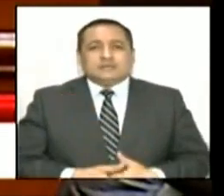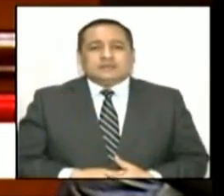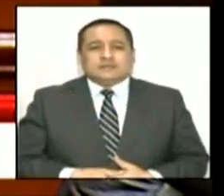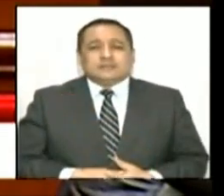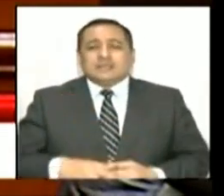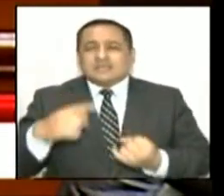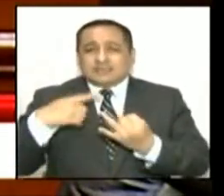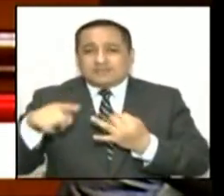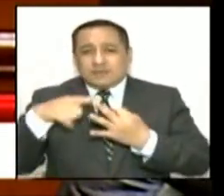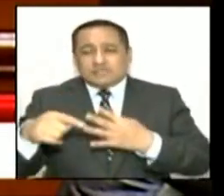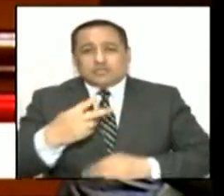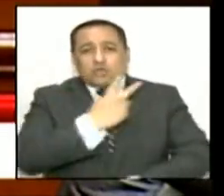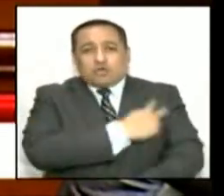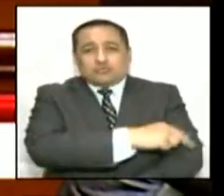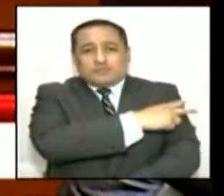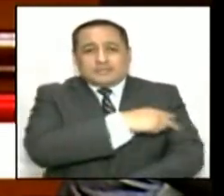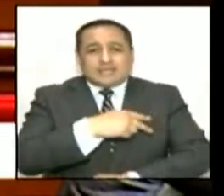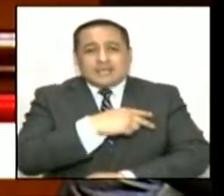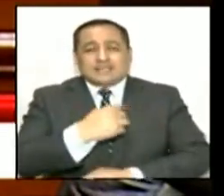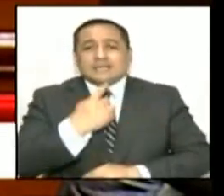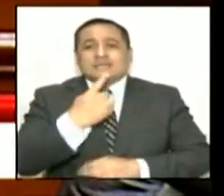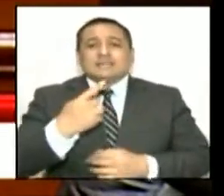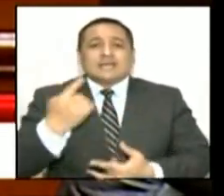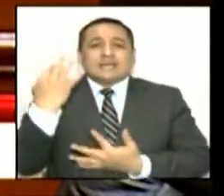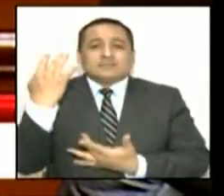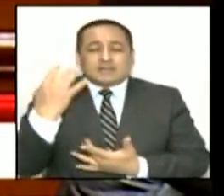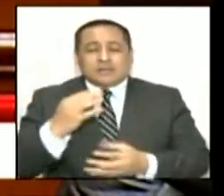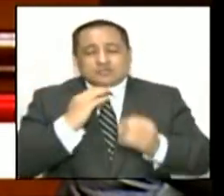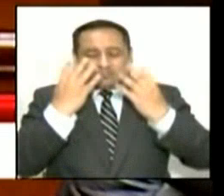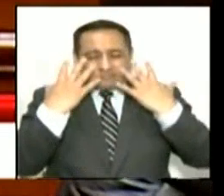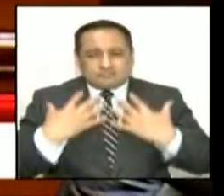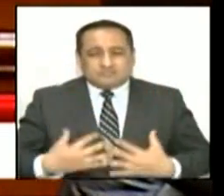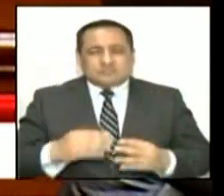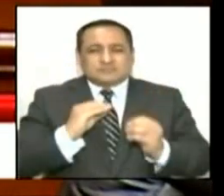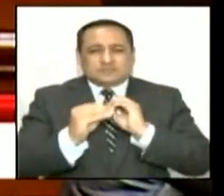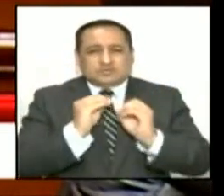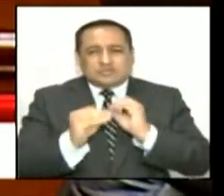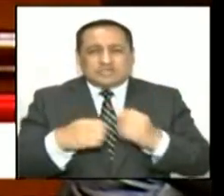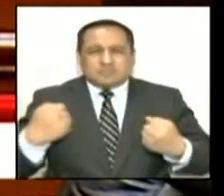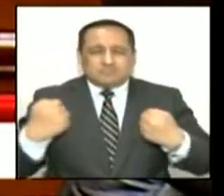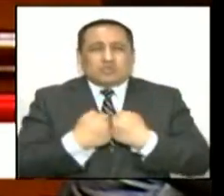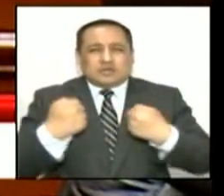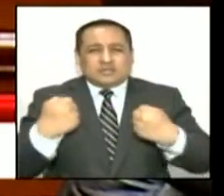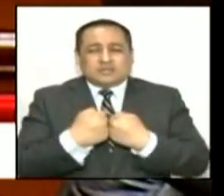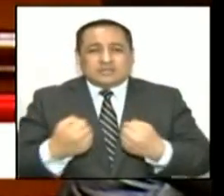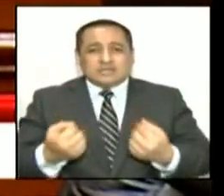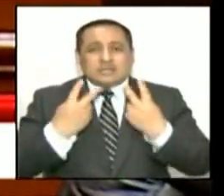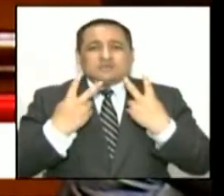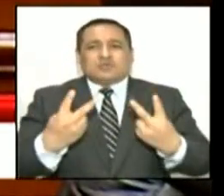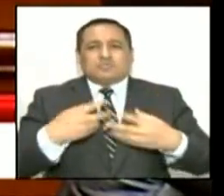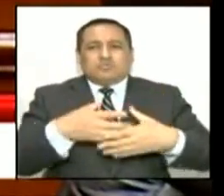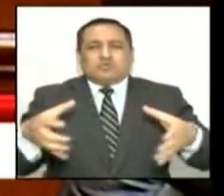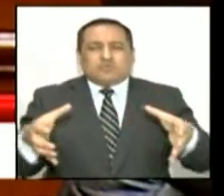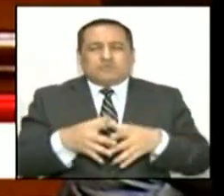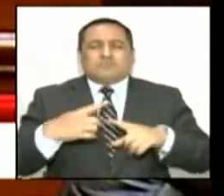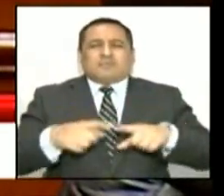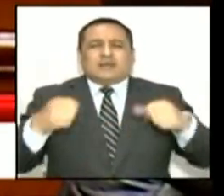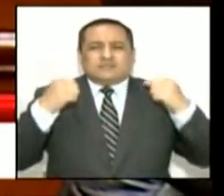en distintos hospitales que están esperando recuperarse de la violencia que recibieron por